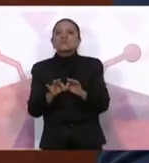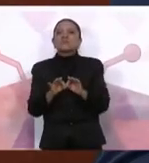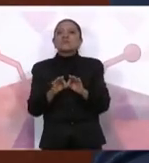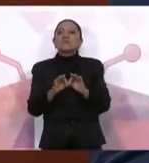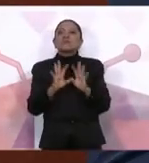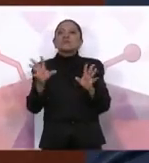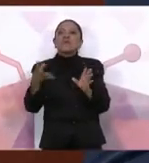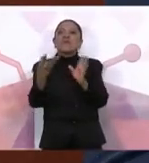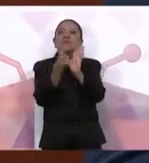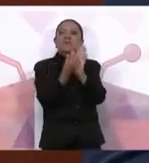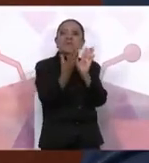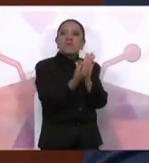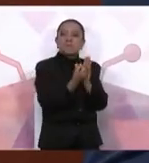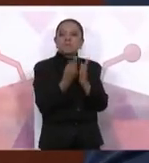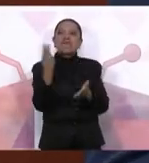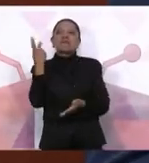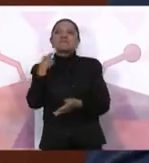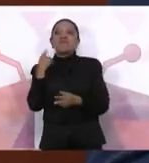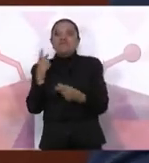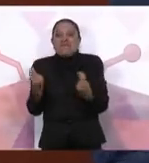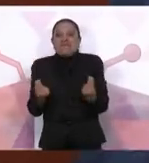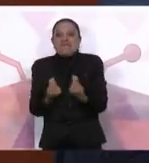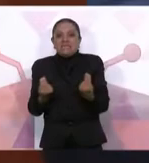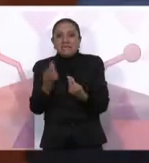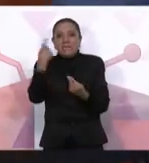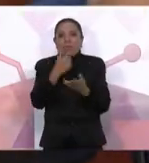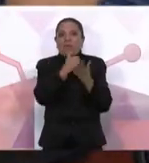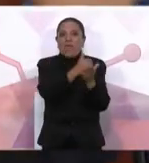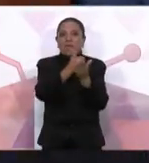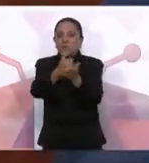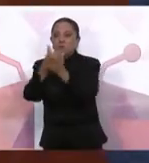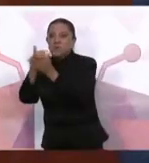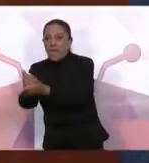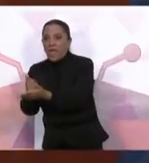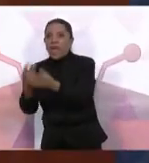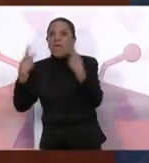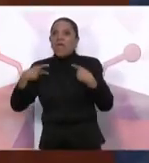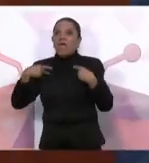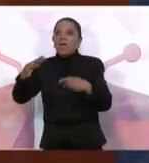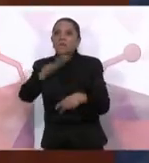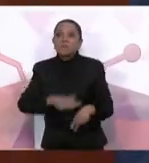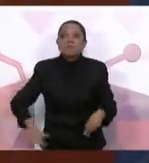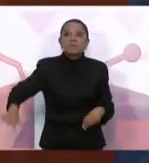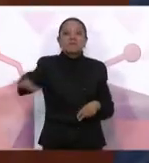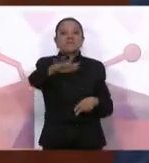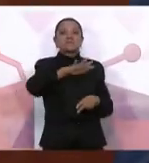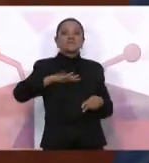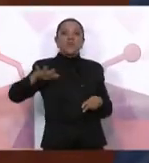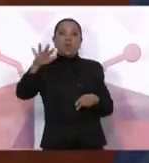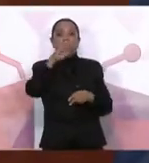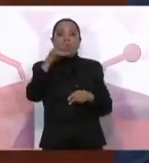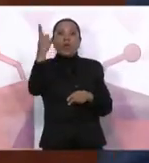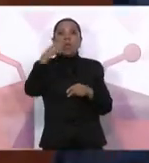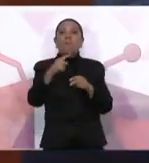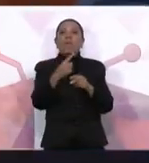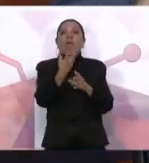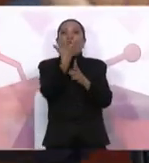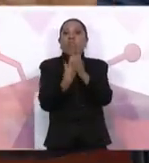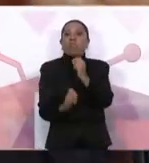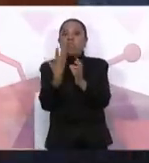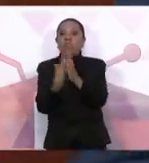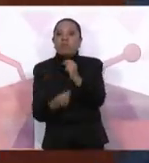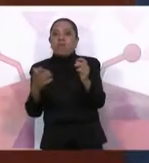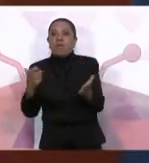necesarias para poder ayudar a la población en el caso de la evacuación que fuese necesaria para